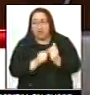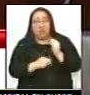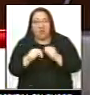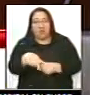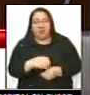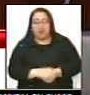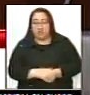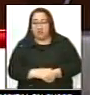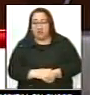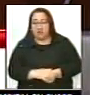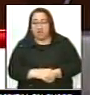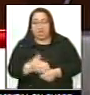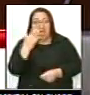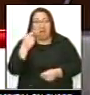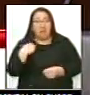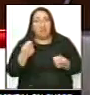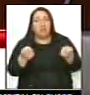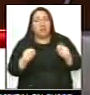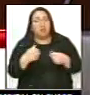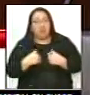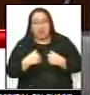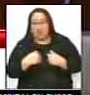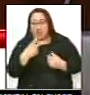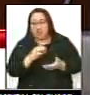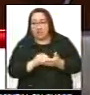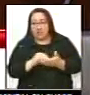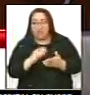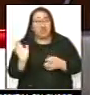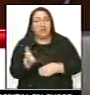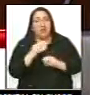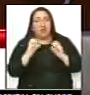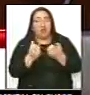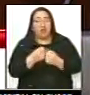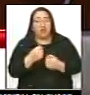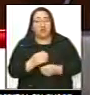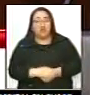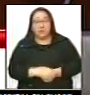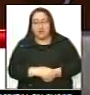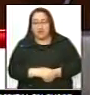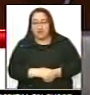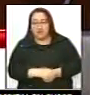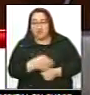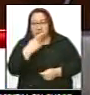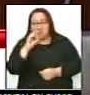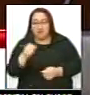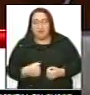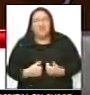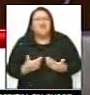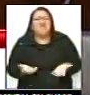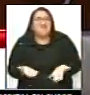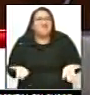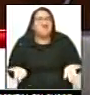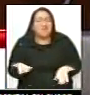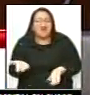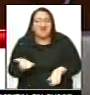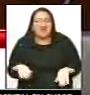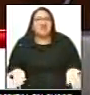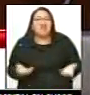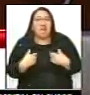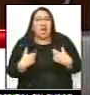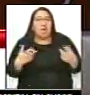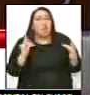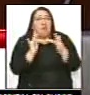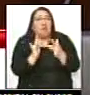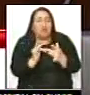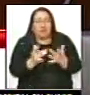con mi hermano presente. Y el APRA me suspendía 2 veces, me sacó del Parlamento del APRA por medidas disciplinarias. Entonces, y eso no me vincula